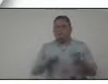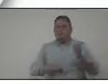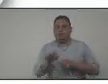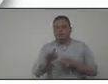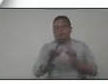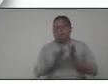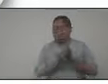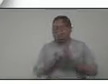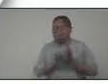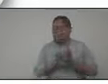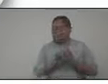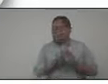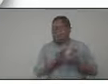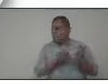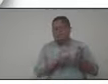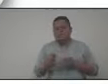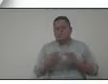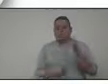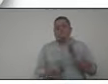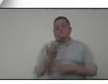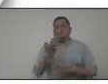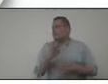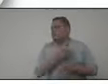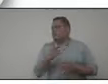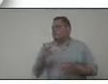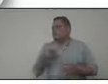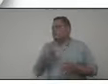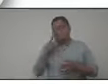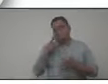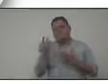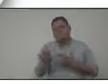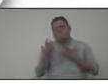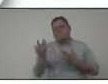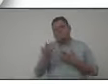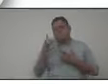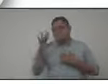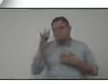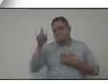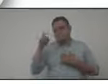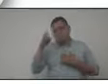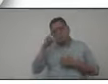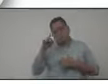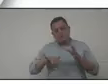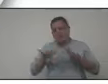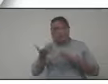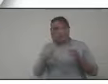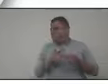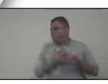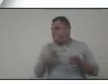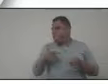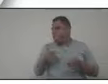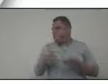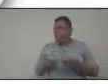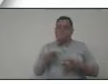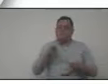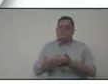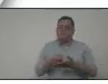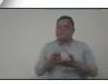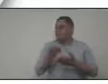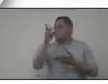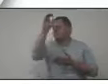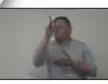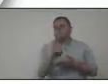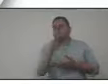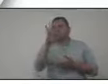en esta transición a los sistemas de salud modernos. Bueno, eso estamos esperando con el gobernador y la Secretaría de Salud. Ponemos pues a